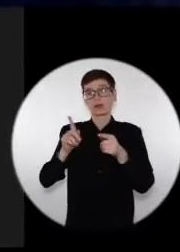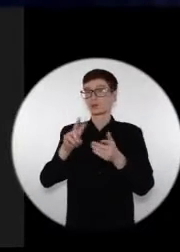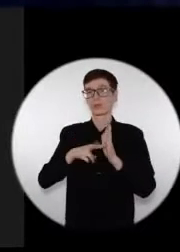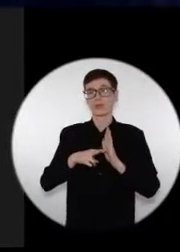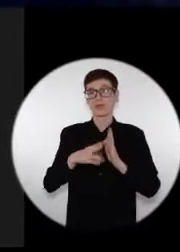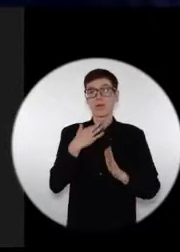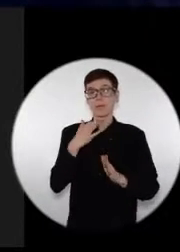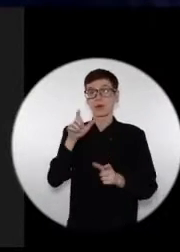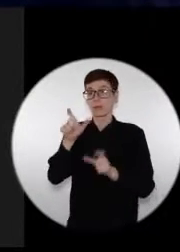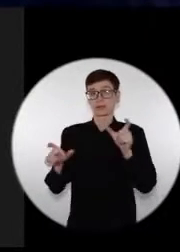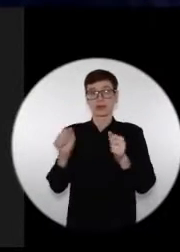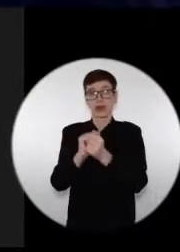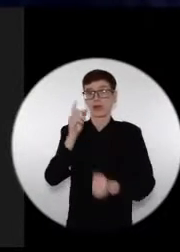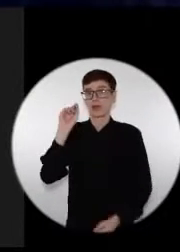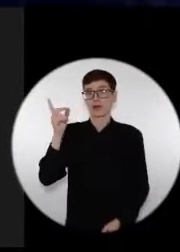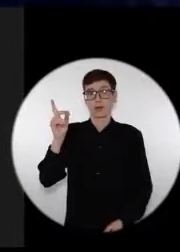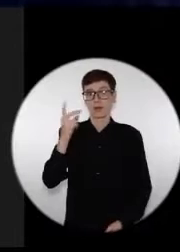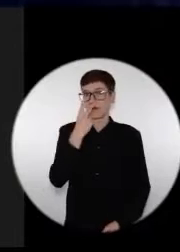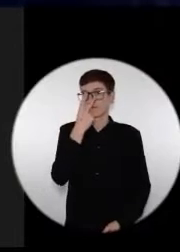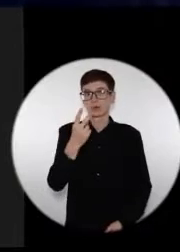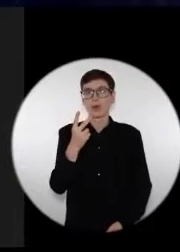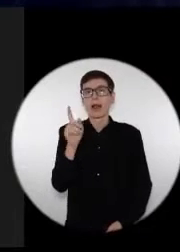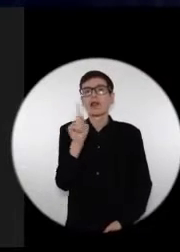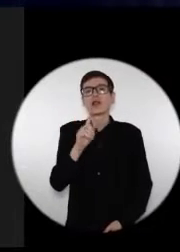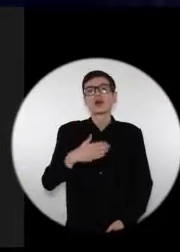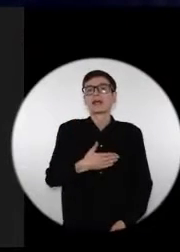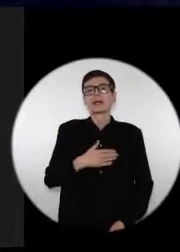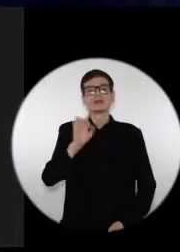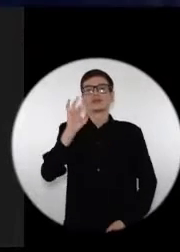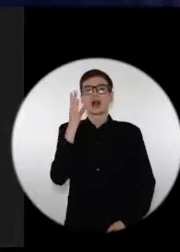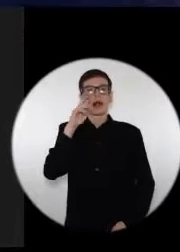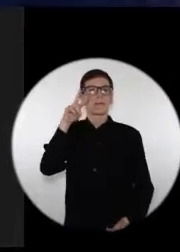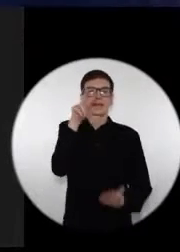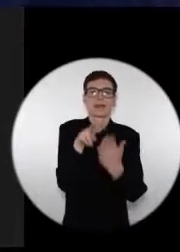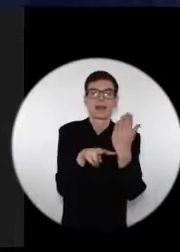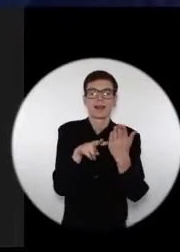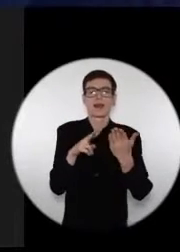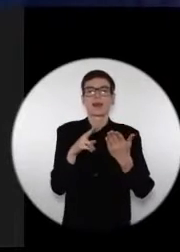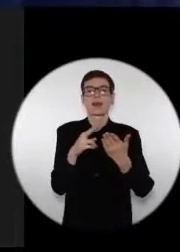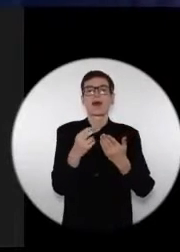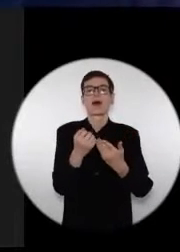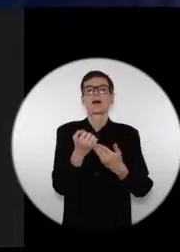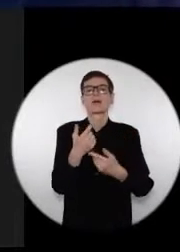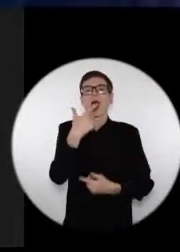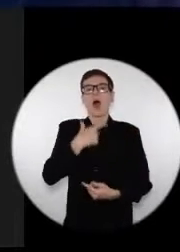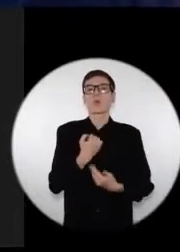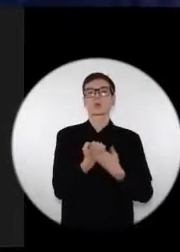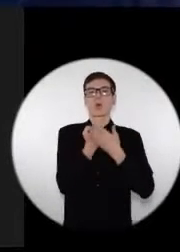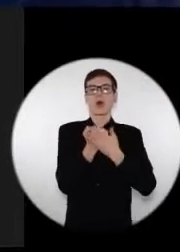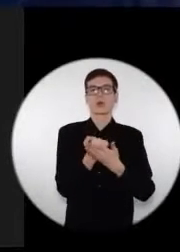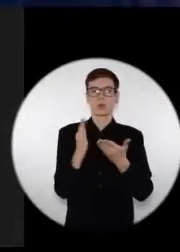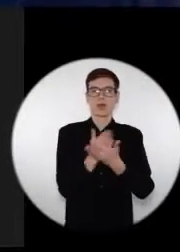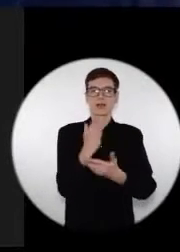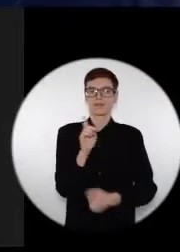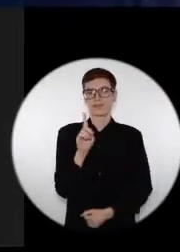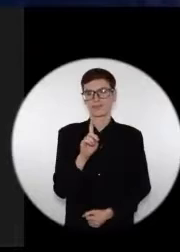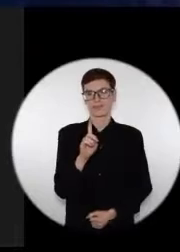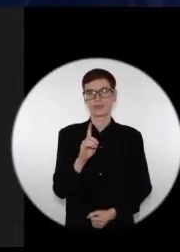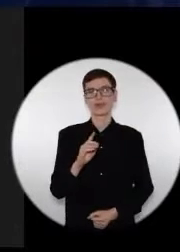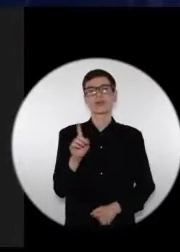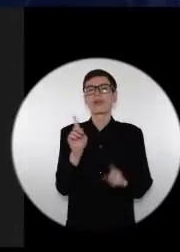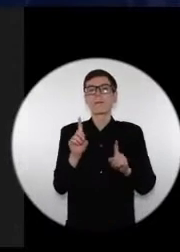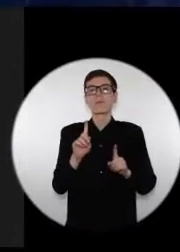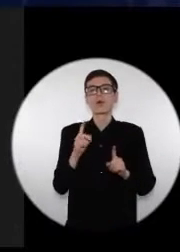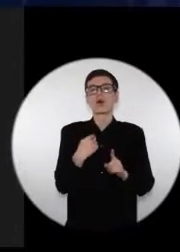problema de la gente con discapacidad visual no quiere leer solamente autoayuda no todos estamos